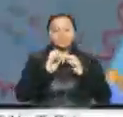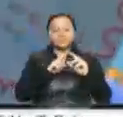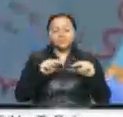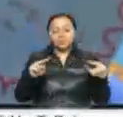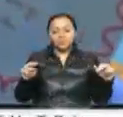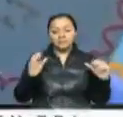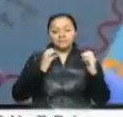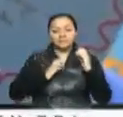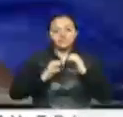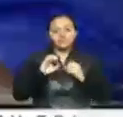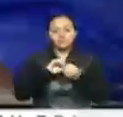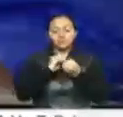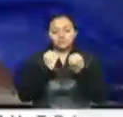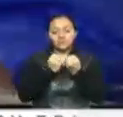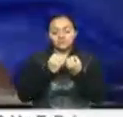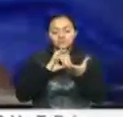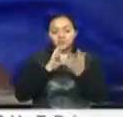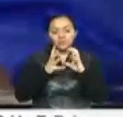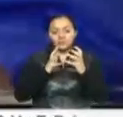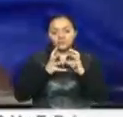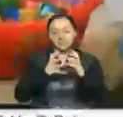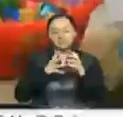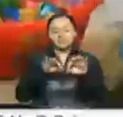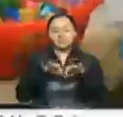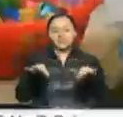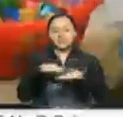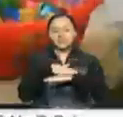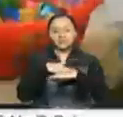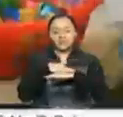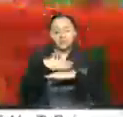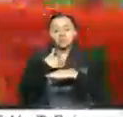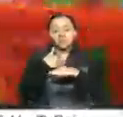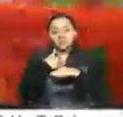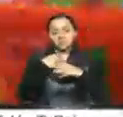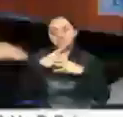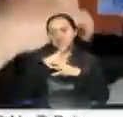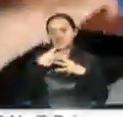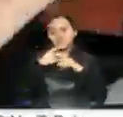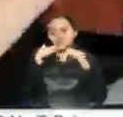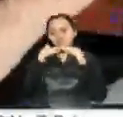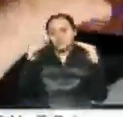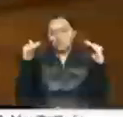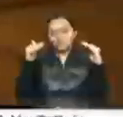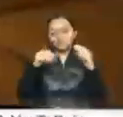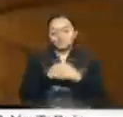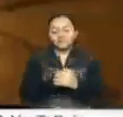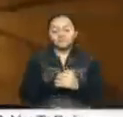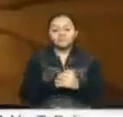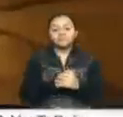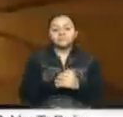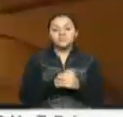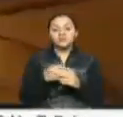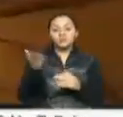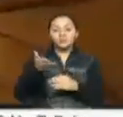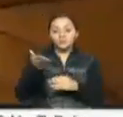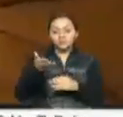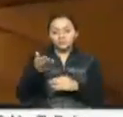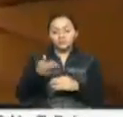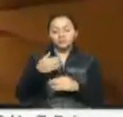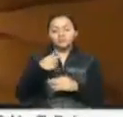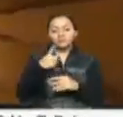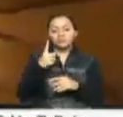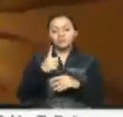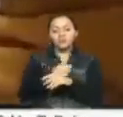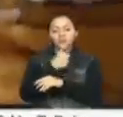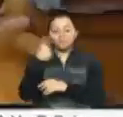sociales, mientras que los de bachillerato acceden a las materias que les corresponde en ese nivel. Los profesores las dictan una hora